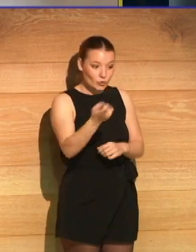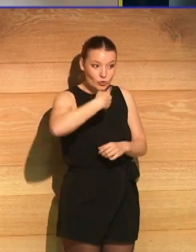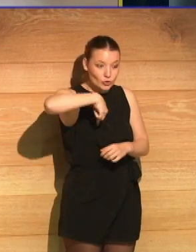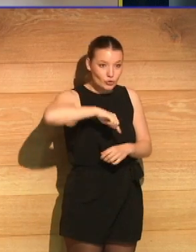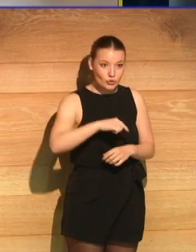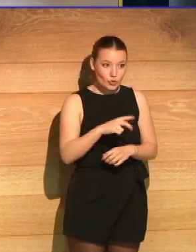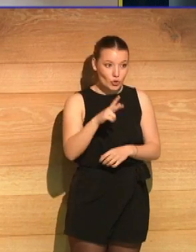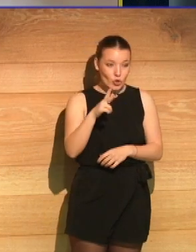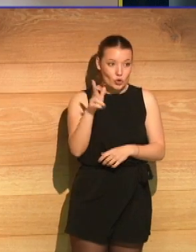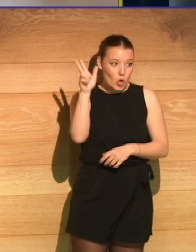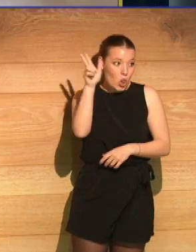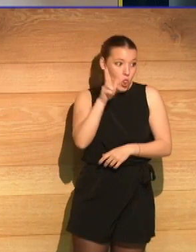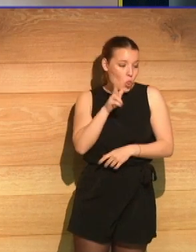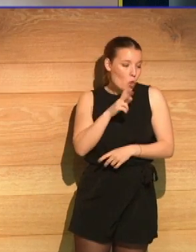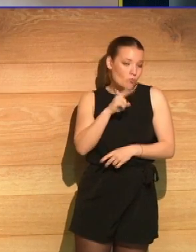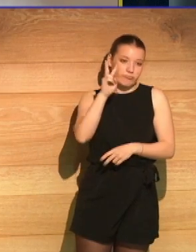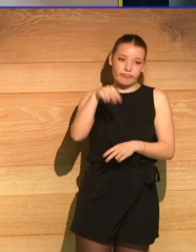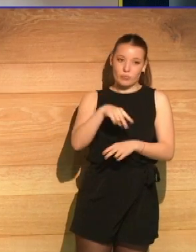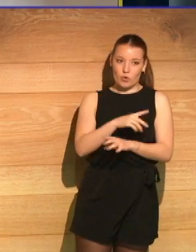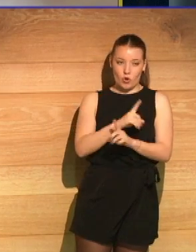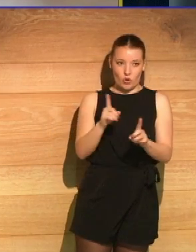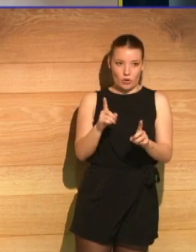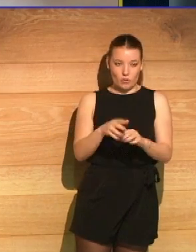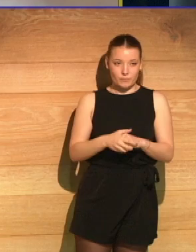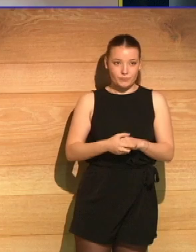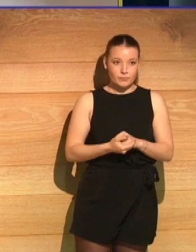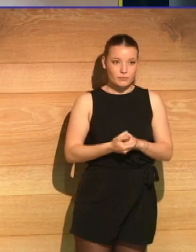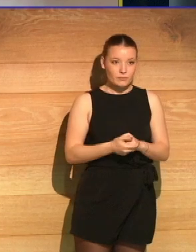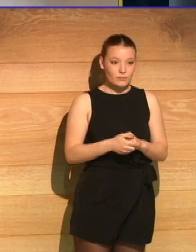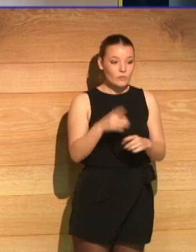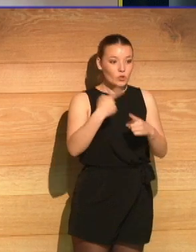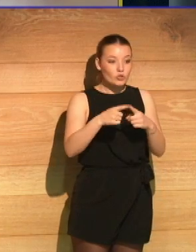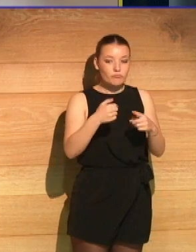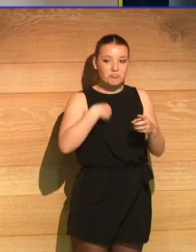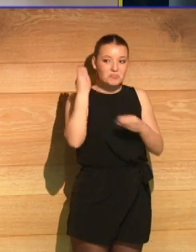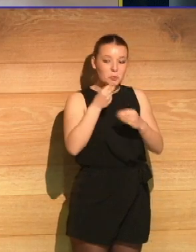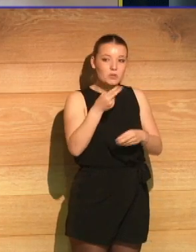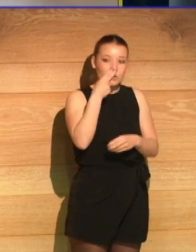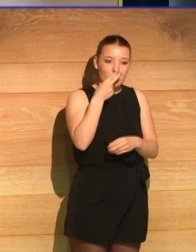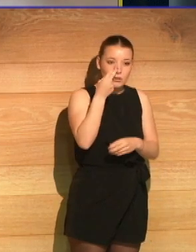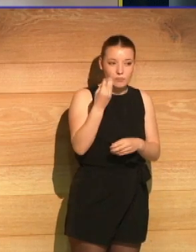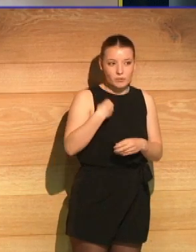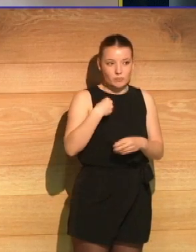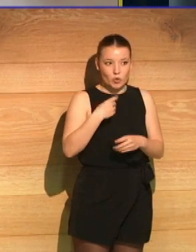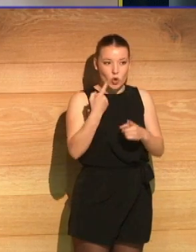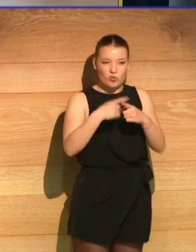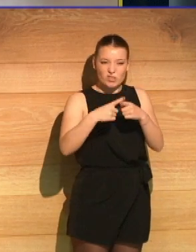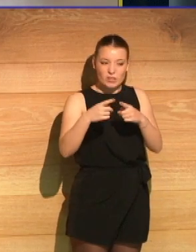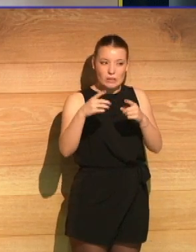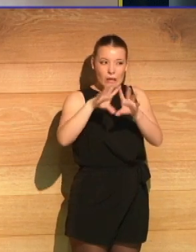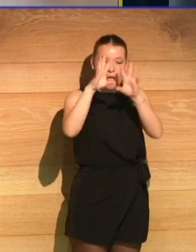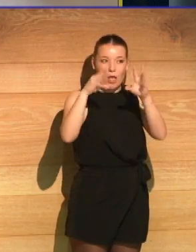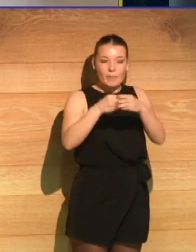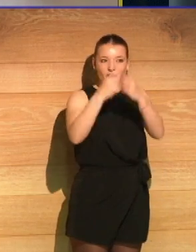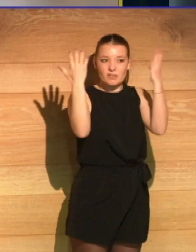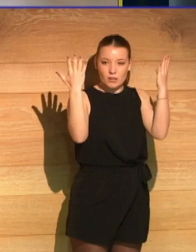lujo de no permitirnos pensar en otra alternativa. Una de las cosas que me parecía interesante respecto a hablar del futuro así en abstracto es que nunca hemos tenido